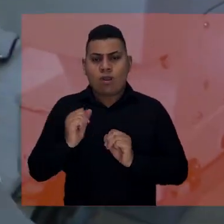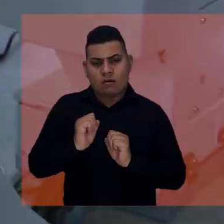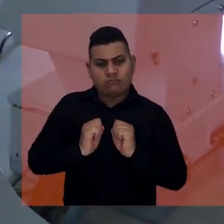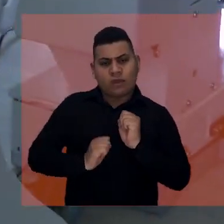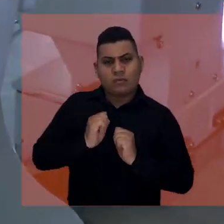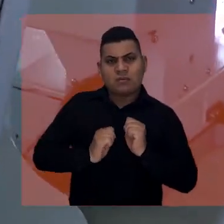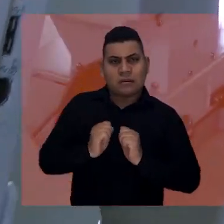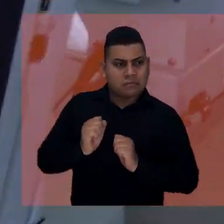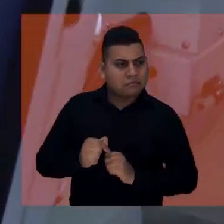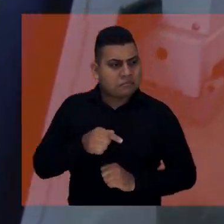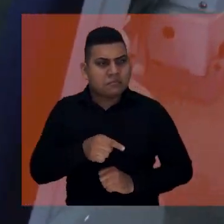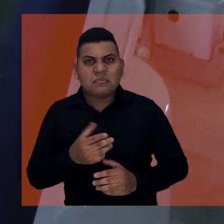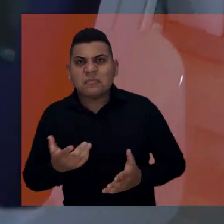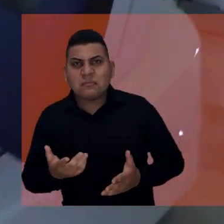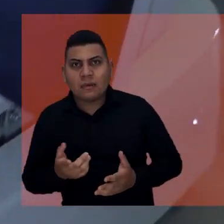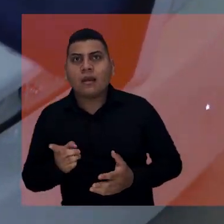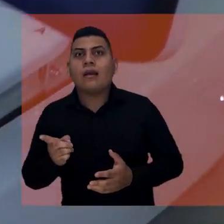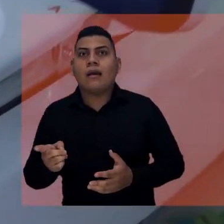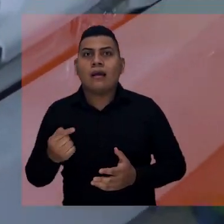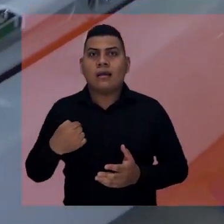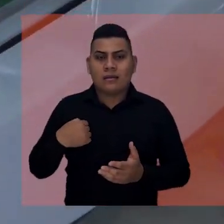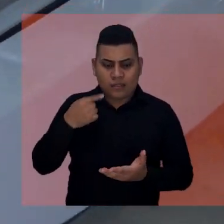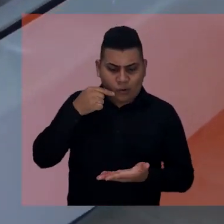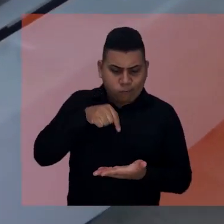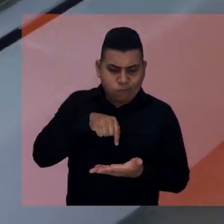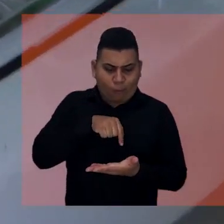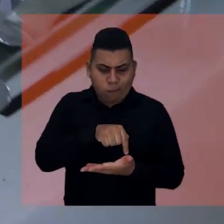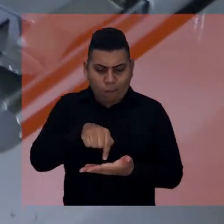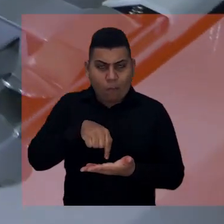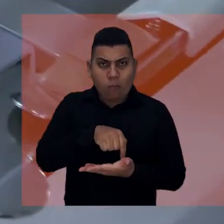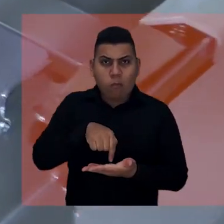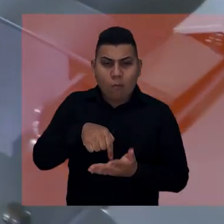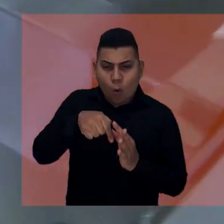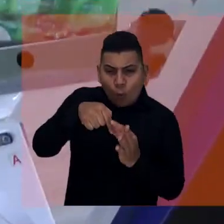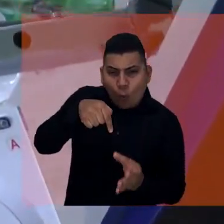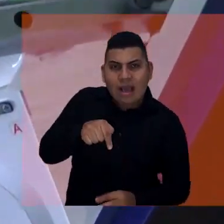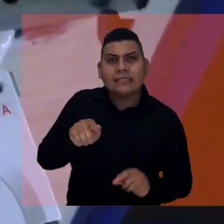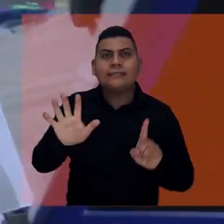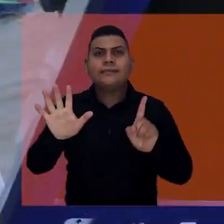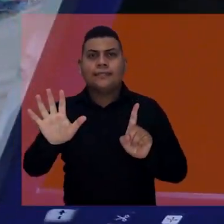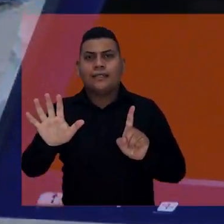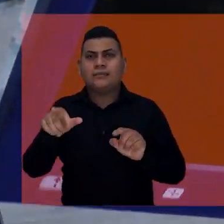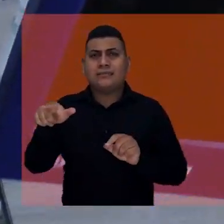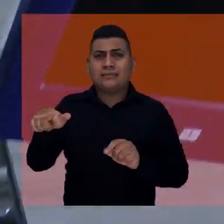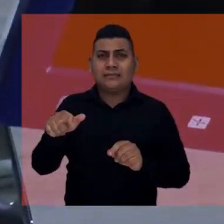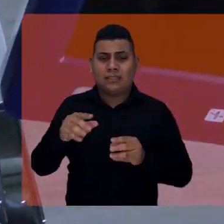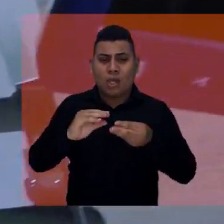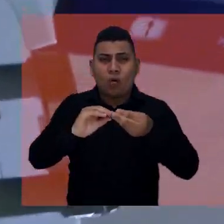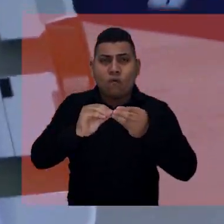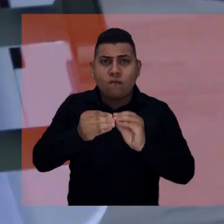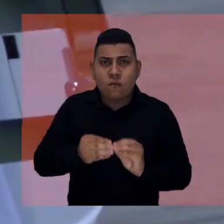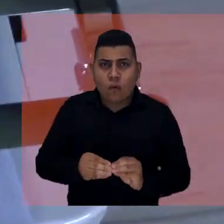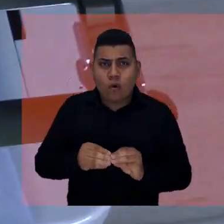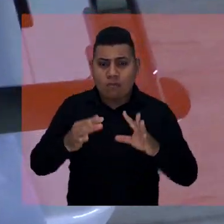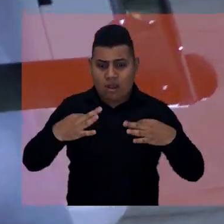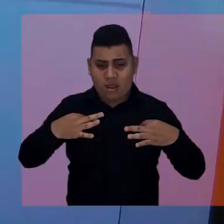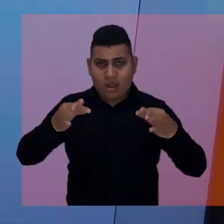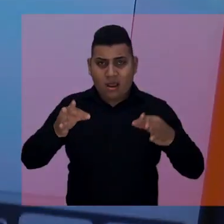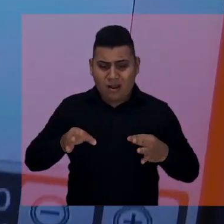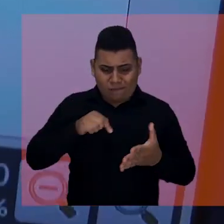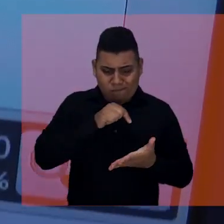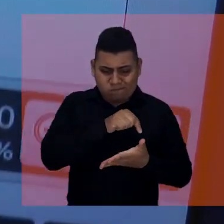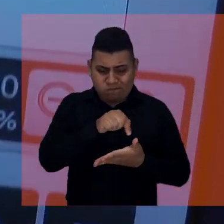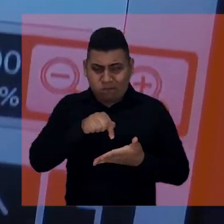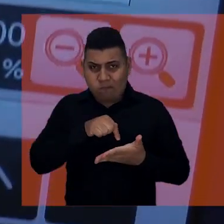tenemos máquinas como esta que tenemos acá, que es una bordadora de 6 agujas donde hace una innumerable cantidad